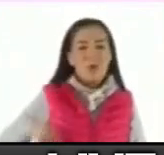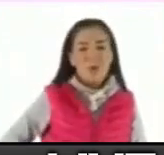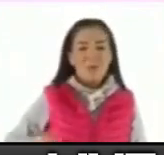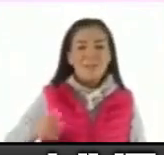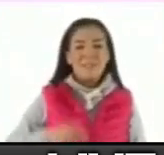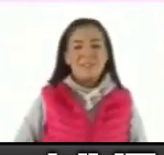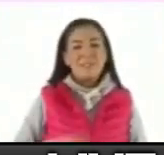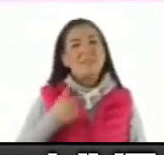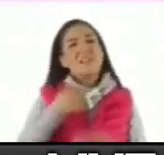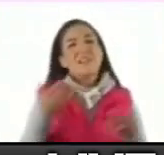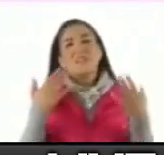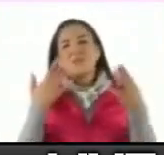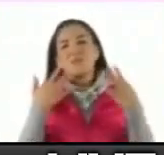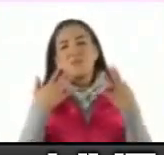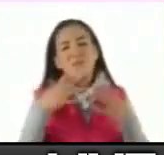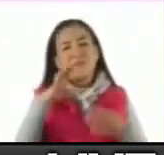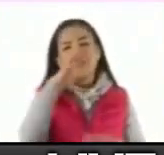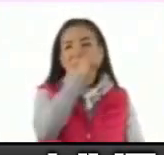que tenía mucho calor.